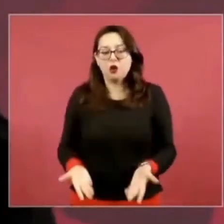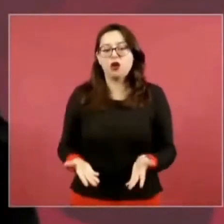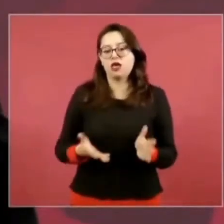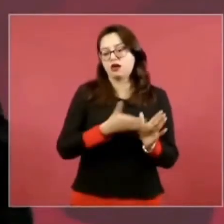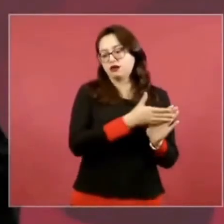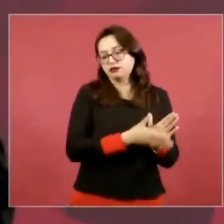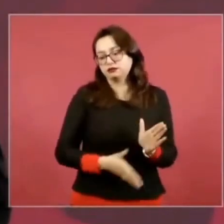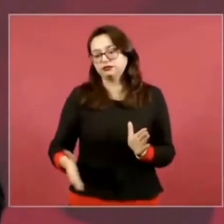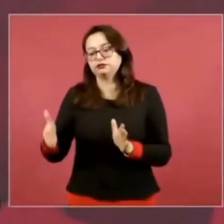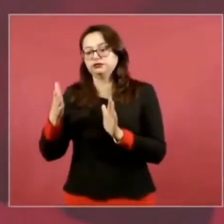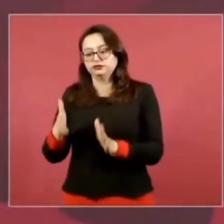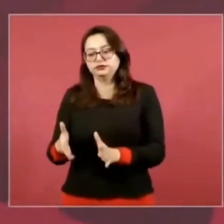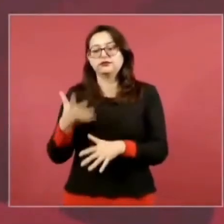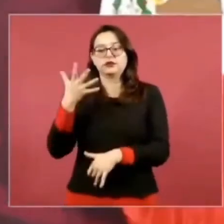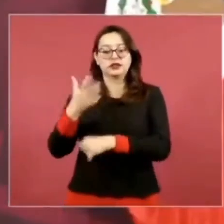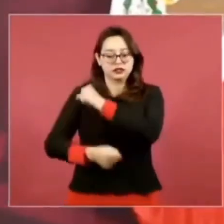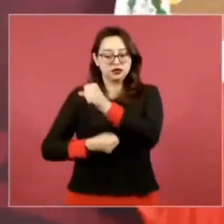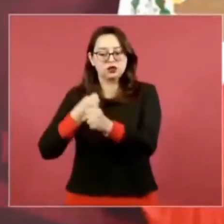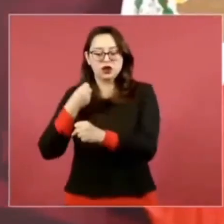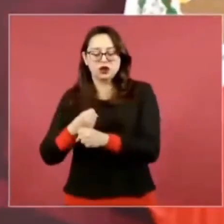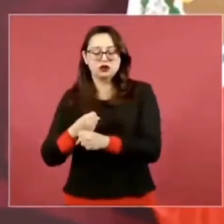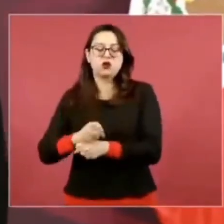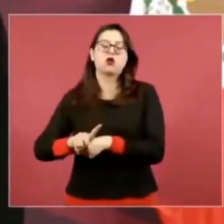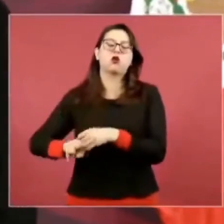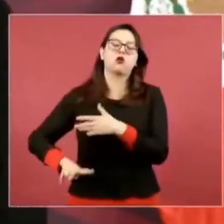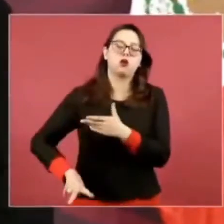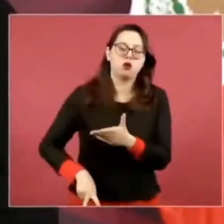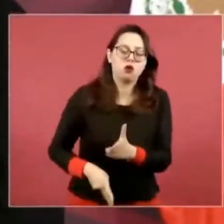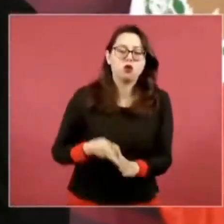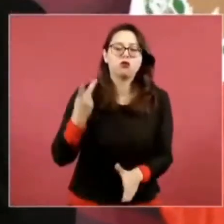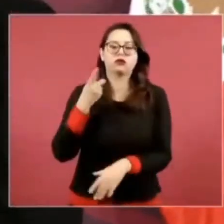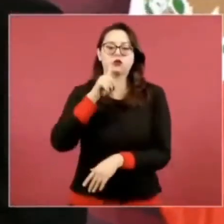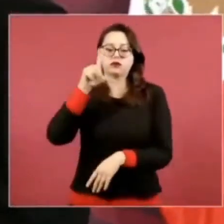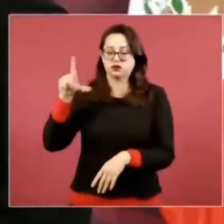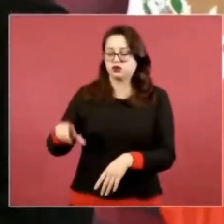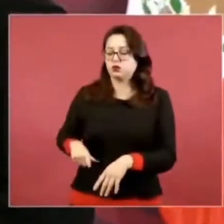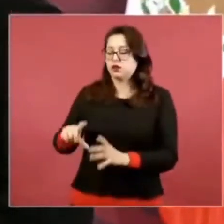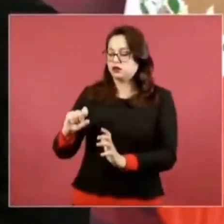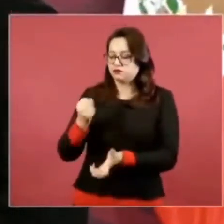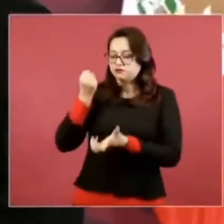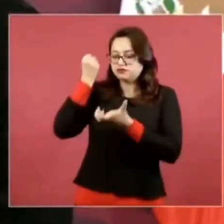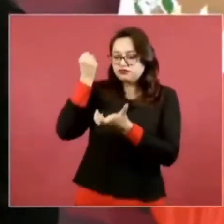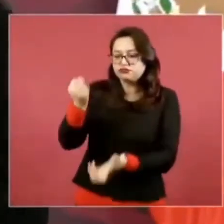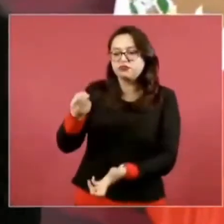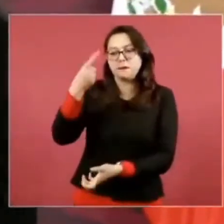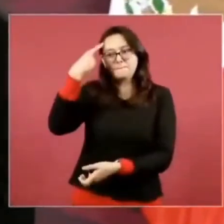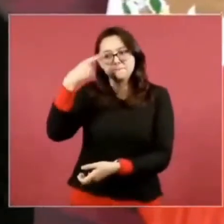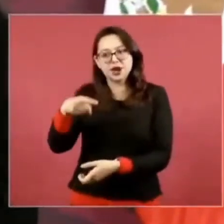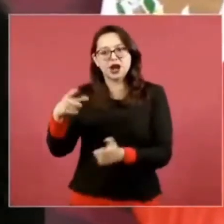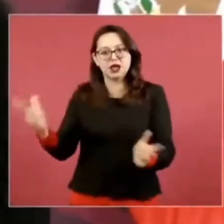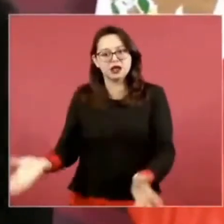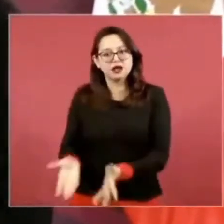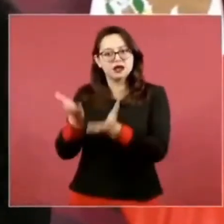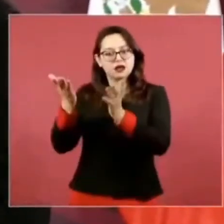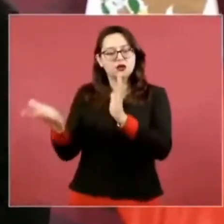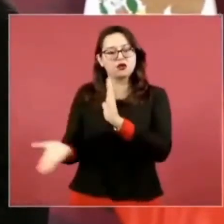que de nuevo se destina inversión pública para obras